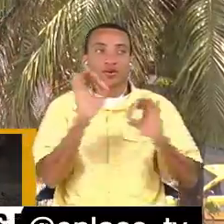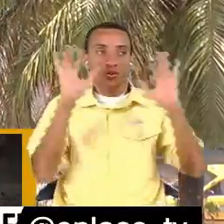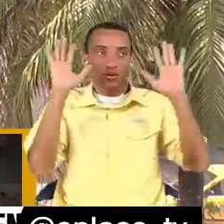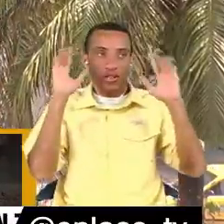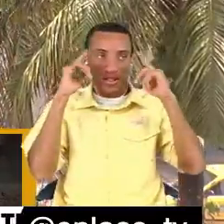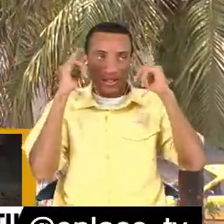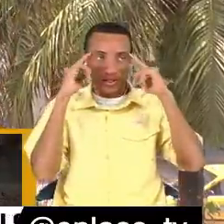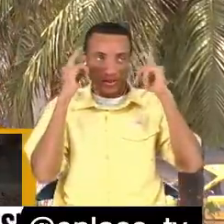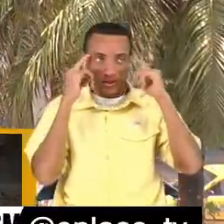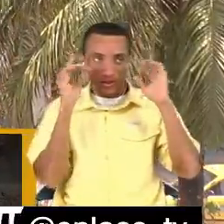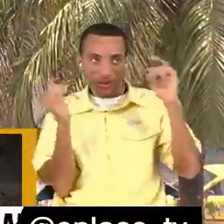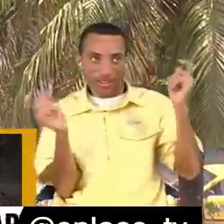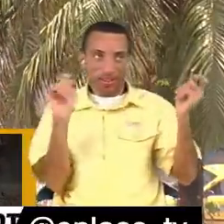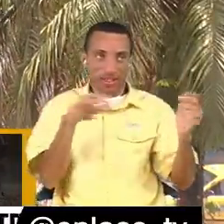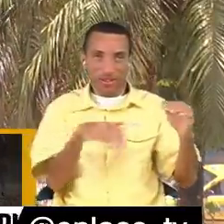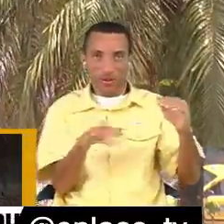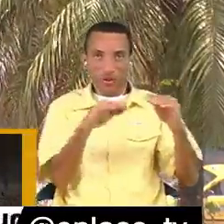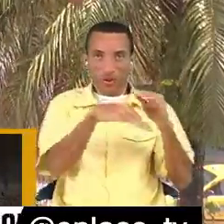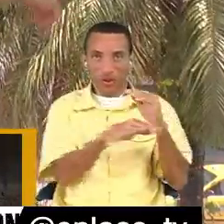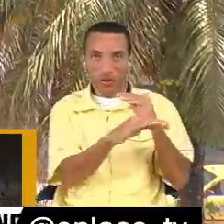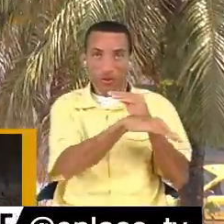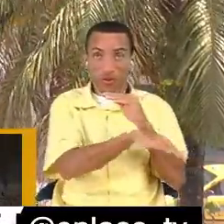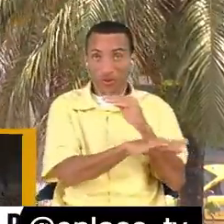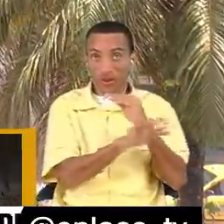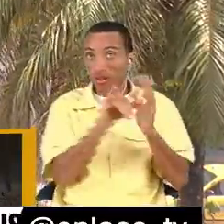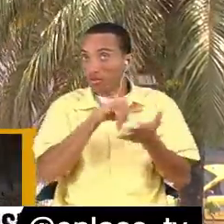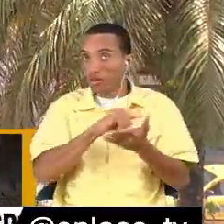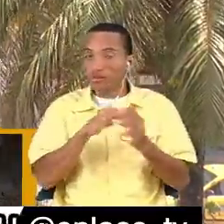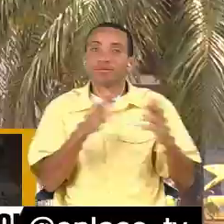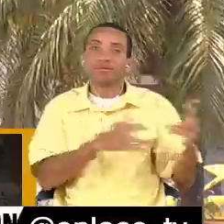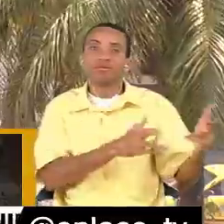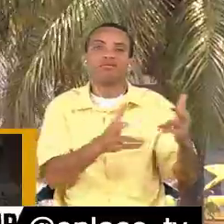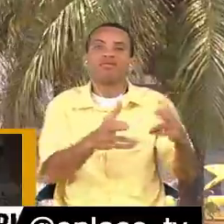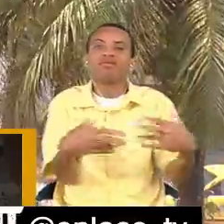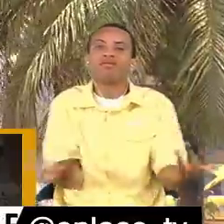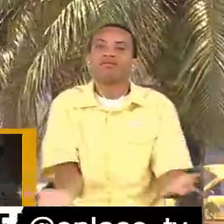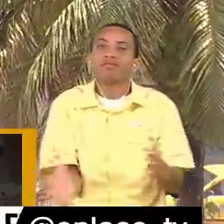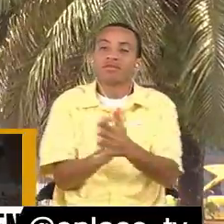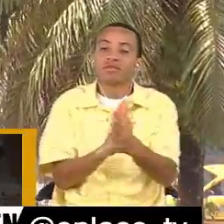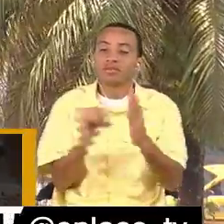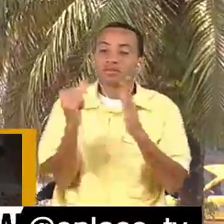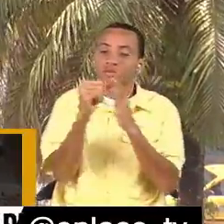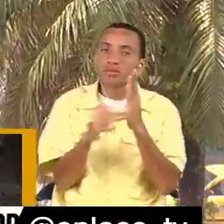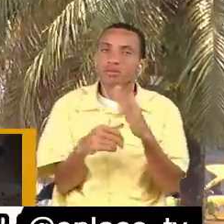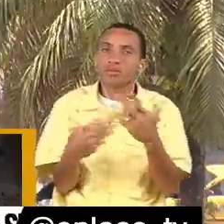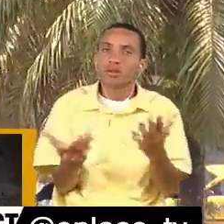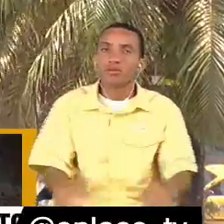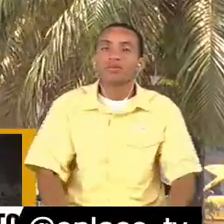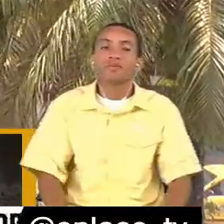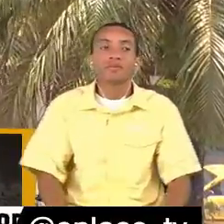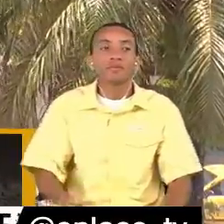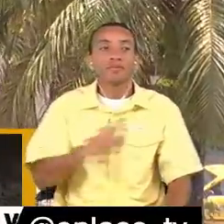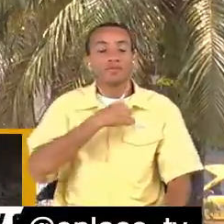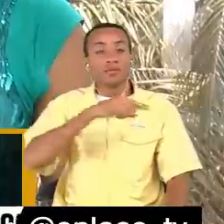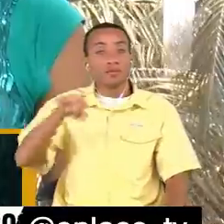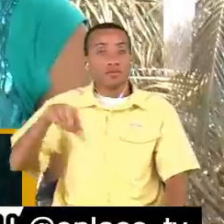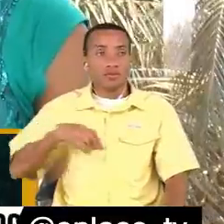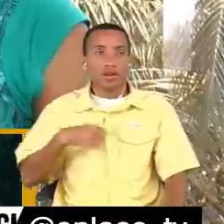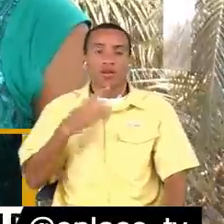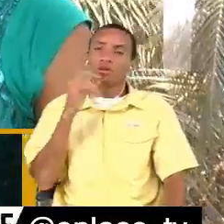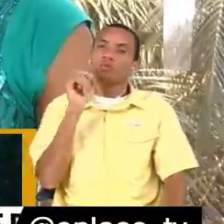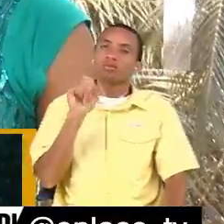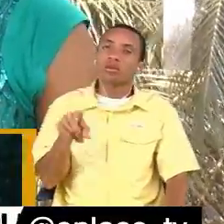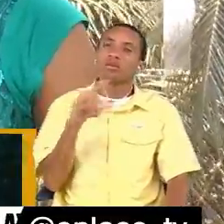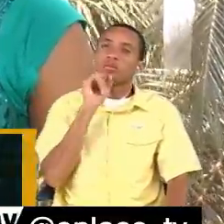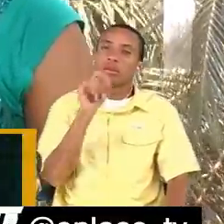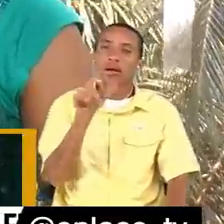Hazlo tú también. ¿Cómo? Cuidadito con el río. Bueno, muchachas, ¿y en qué consiste ese programa? Lo que pasa es que nosotros vamos preguntándole a la